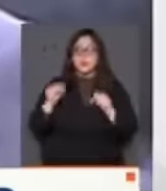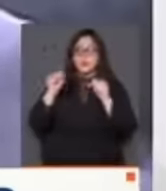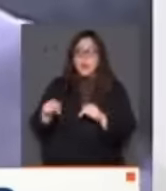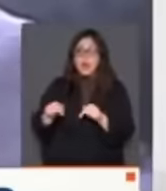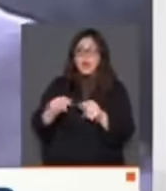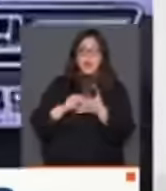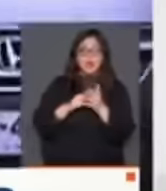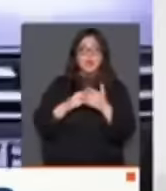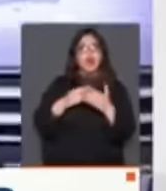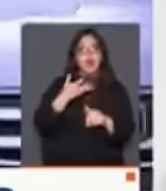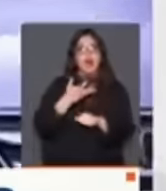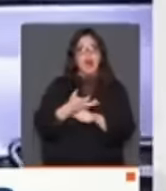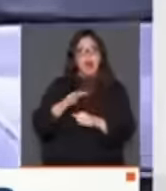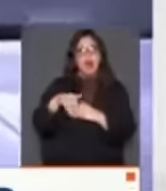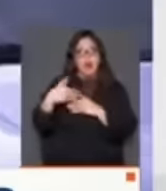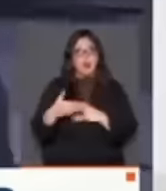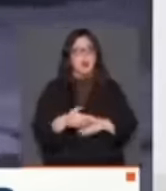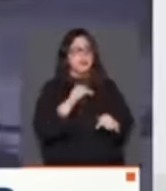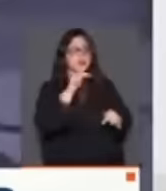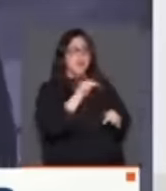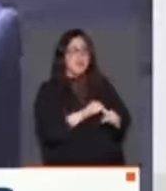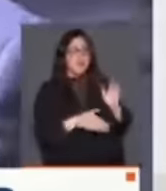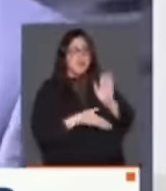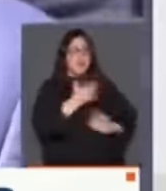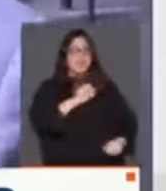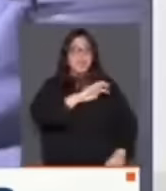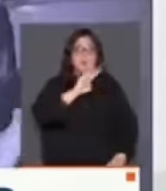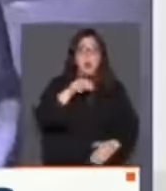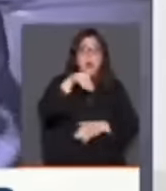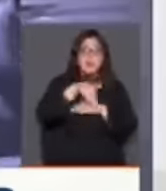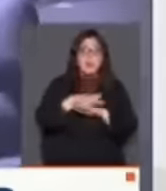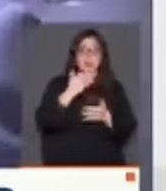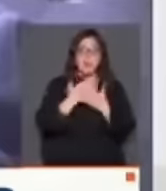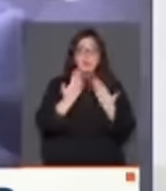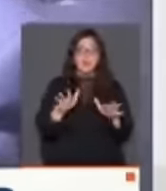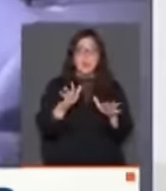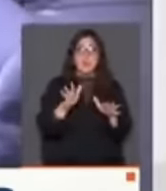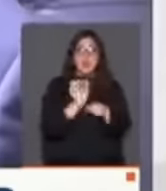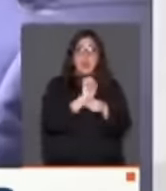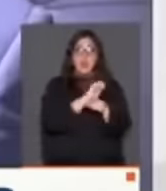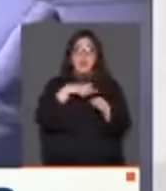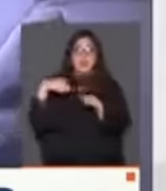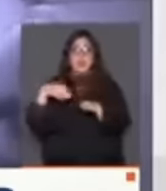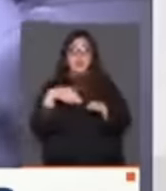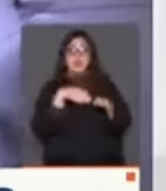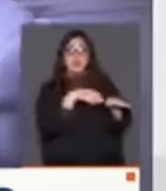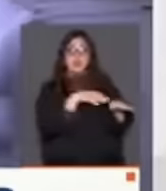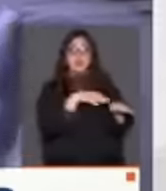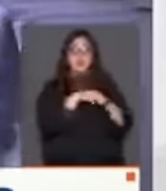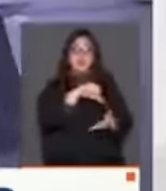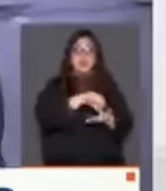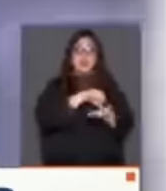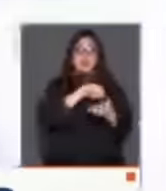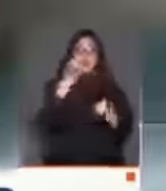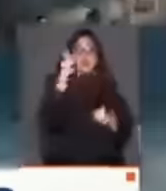absolutamente garantizado. Para salir del mall por la tarde, cuando se junta el tráfico, viene del centro, ¿sí? Les va a costar